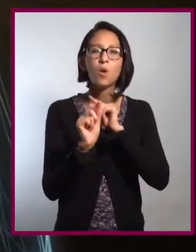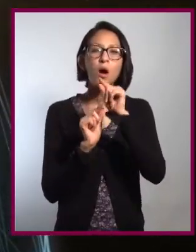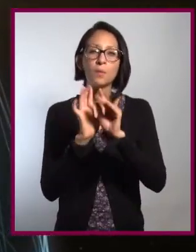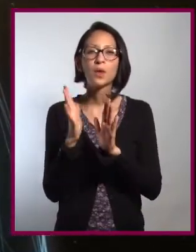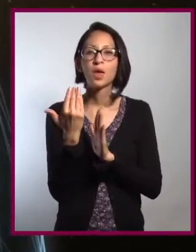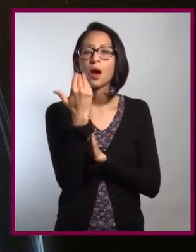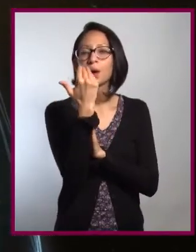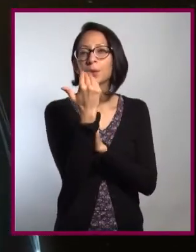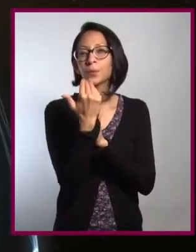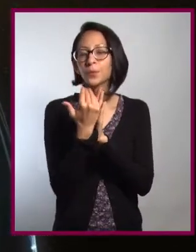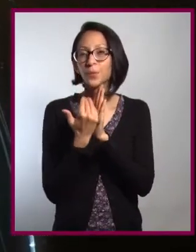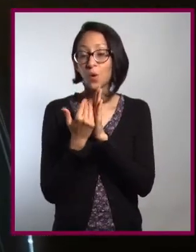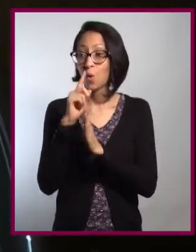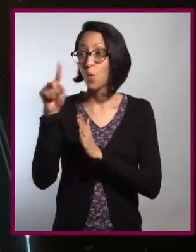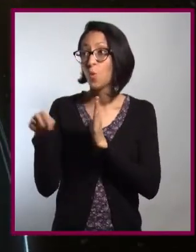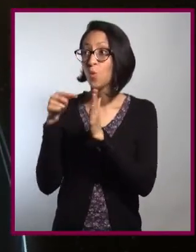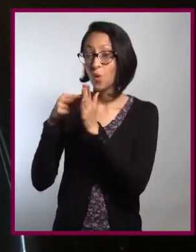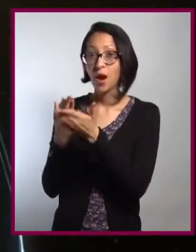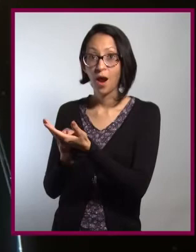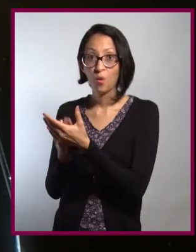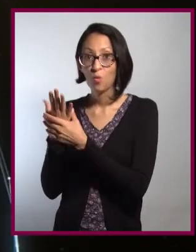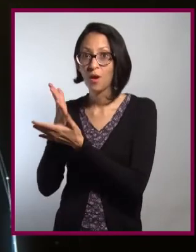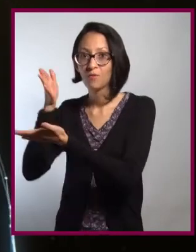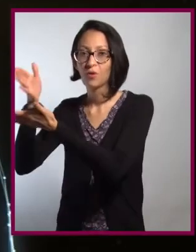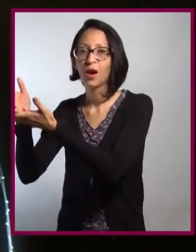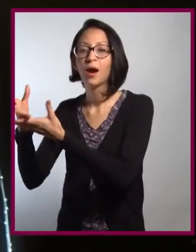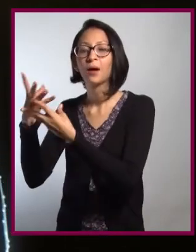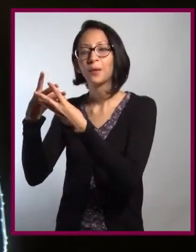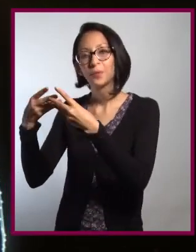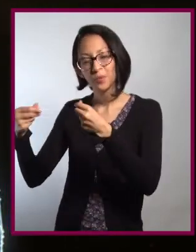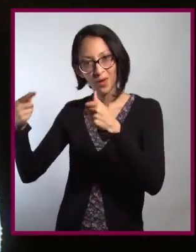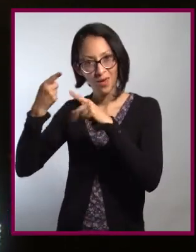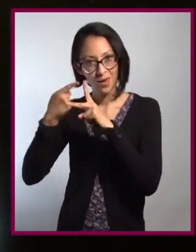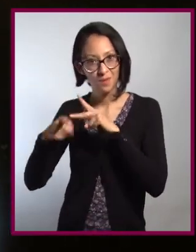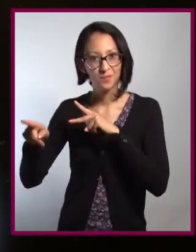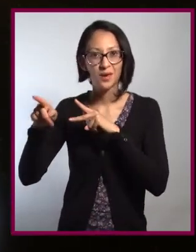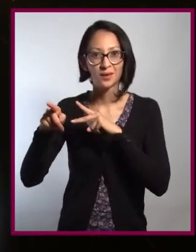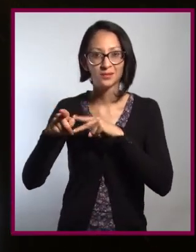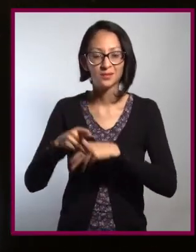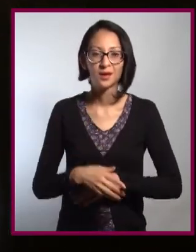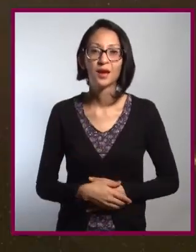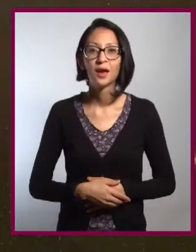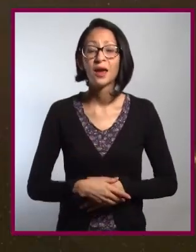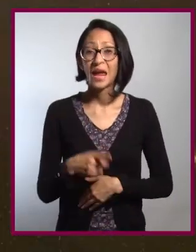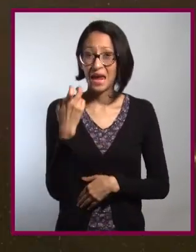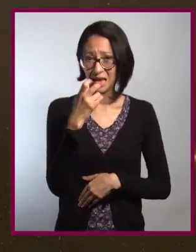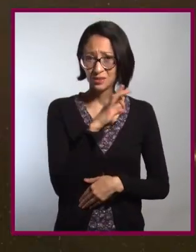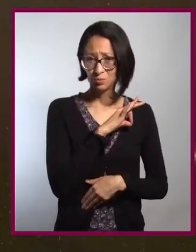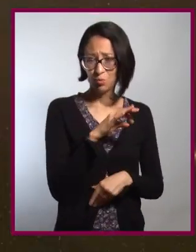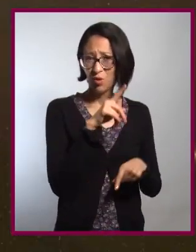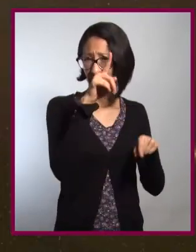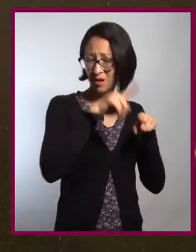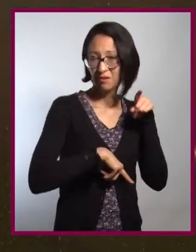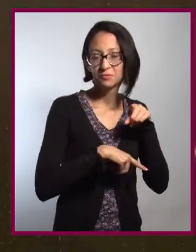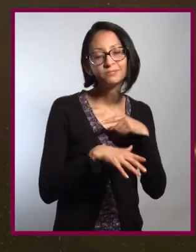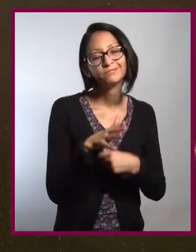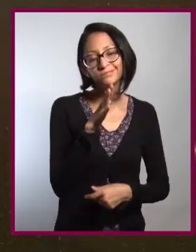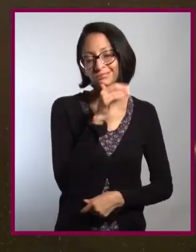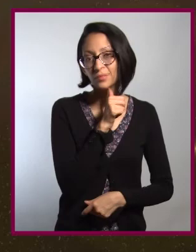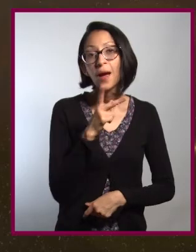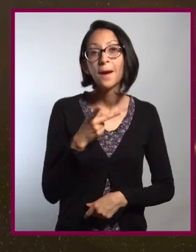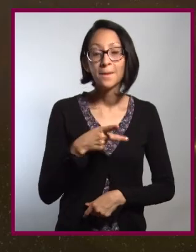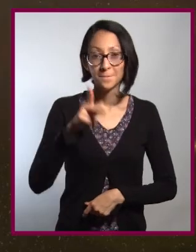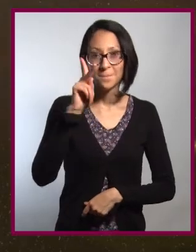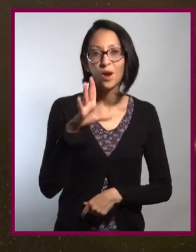se adapta a la nueva zona horaria. El jet lag no puede prevenirse, pero hay medidas que ayudan